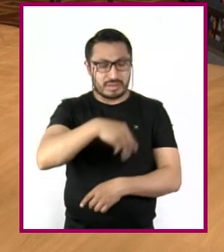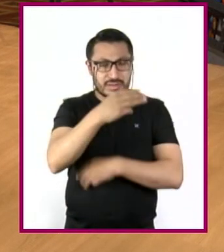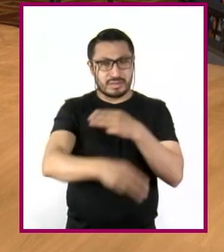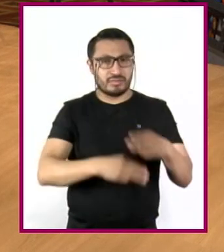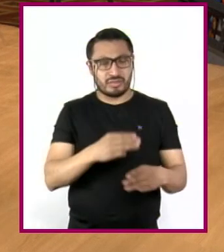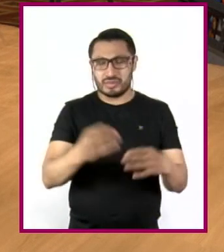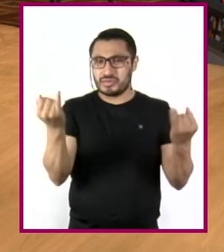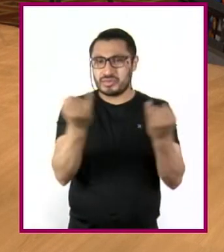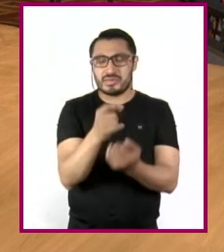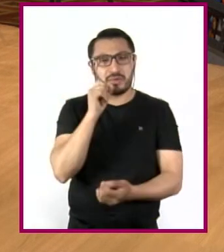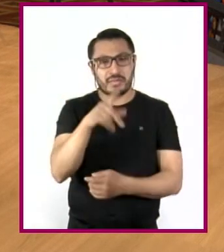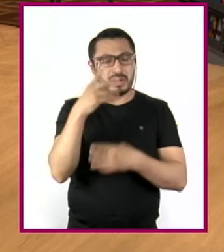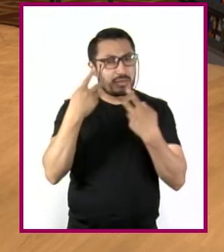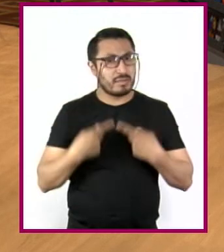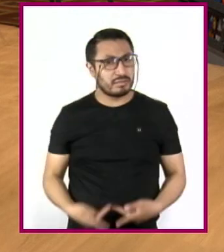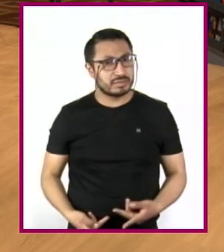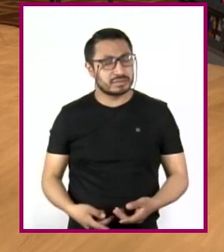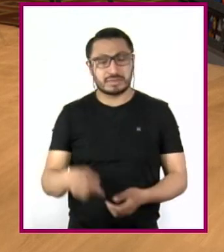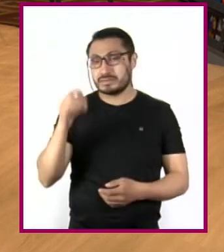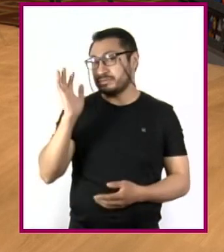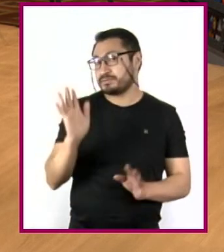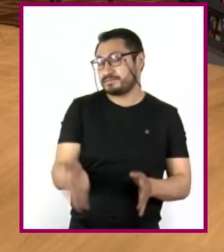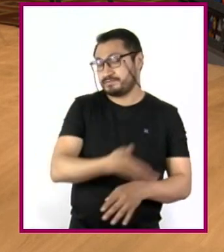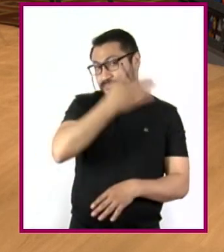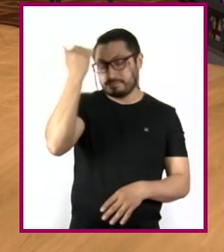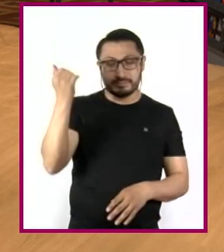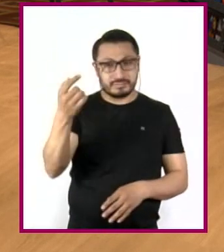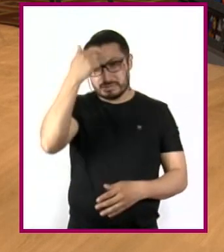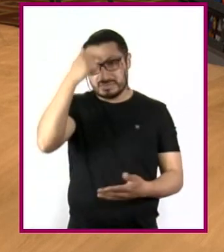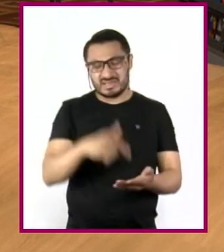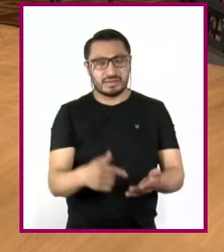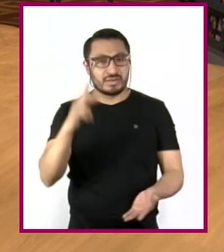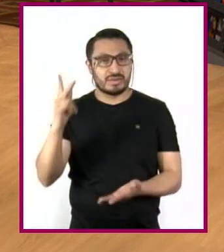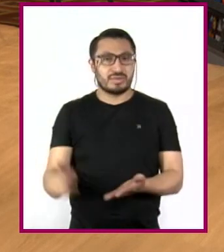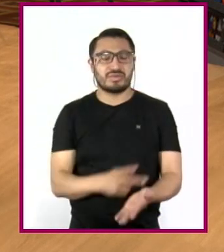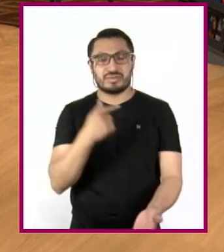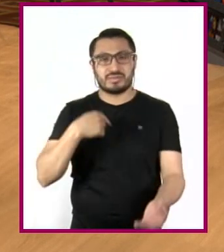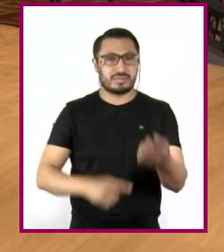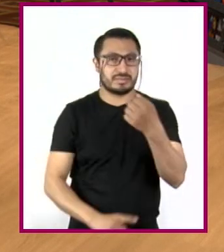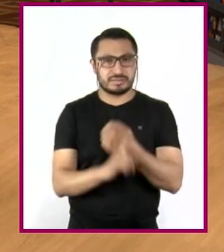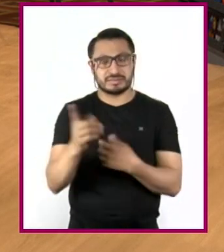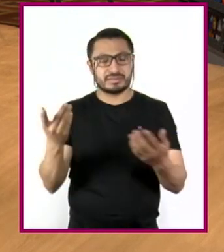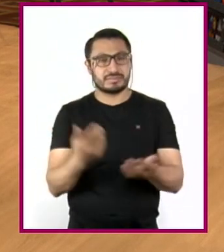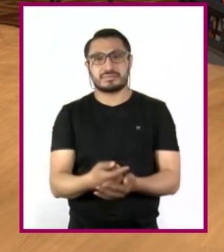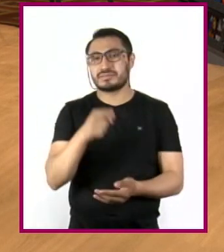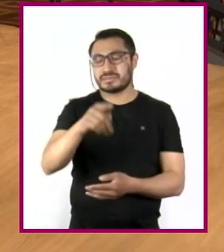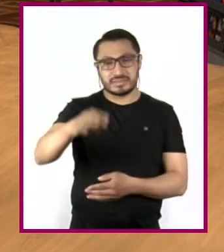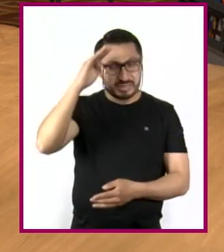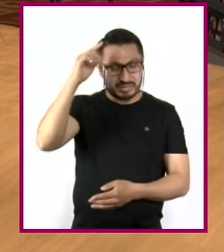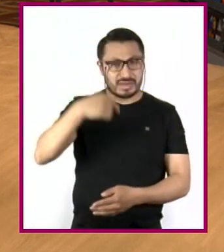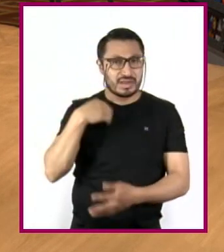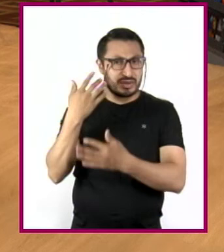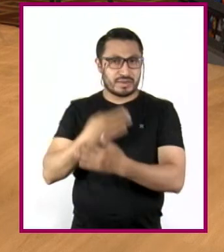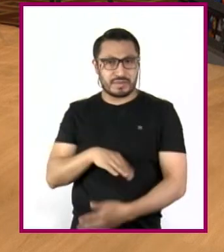son la misma persona? Ya no sé. Creo que me volvió a meter en problemas. Piénsale en lo que voy al